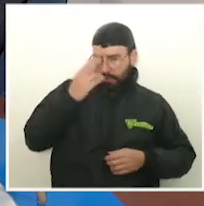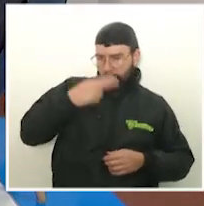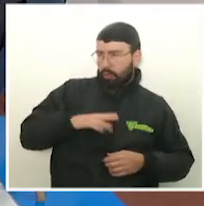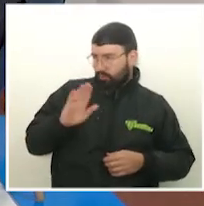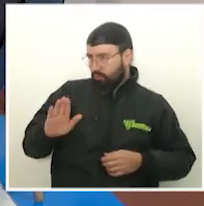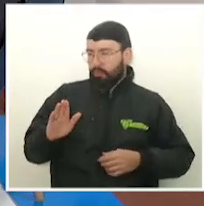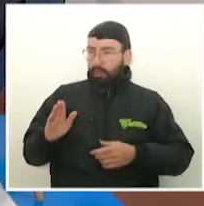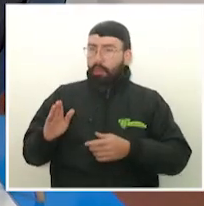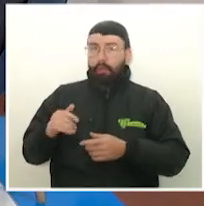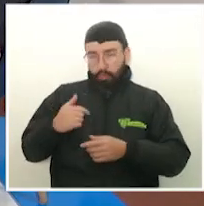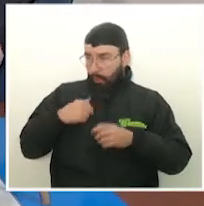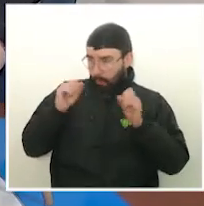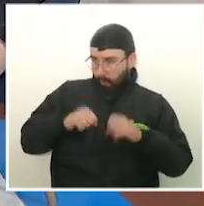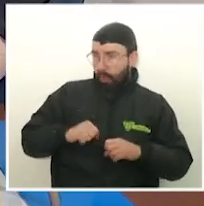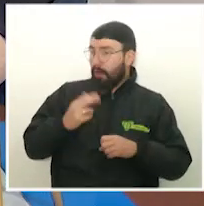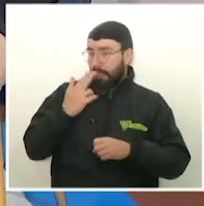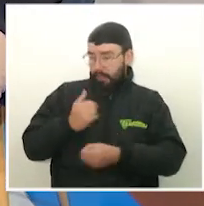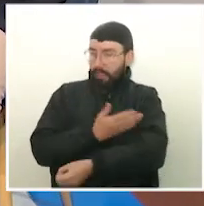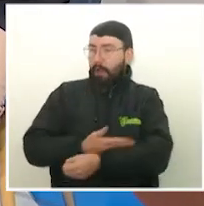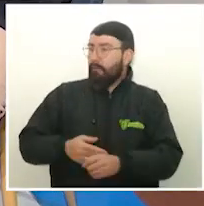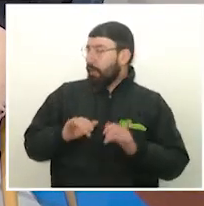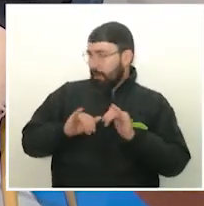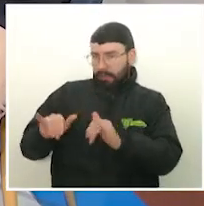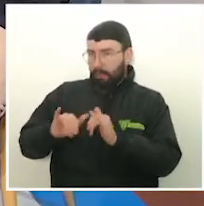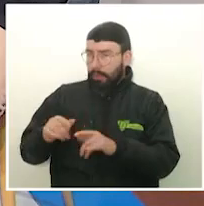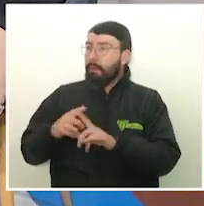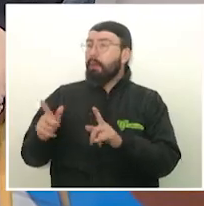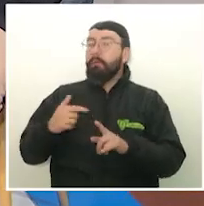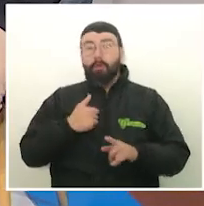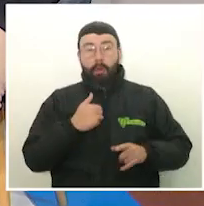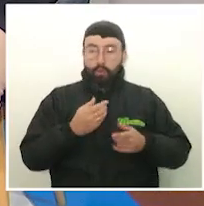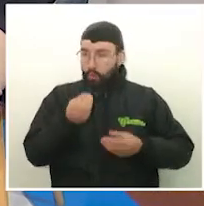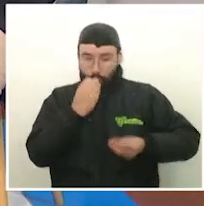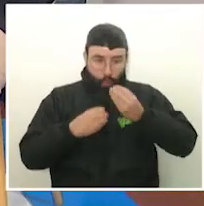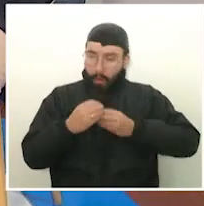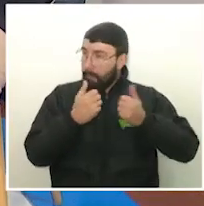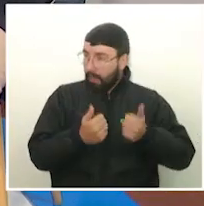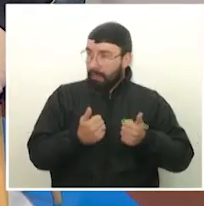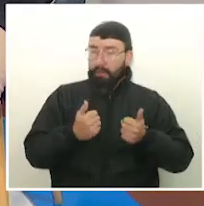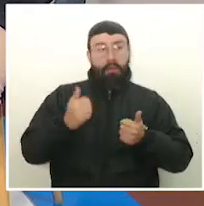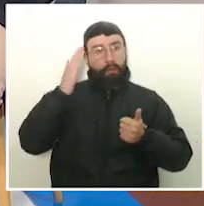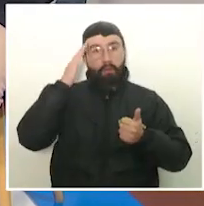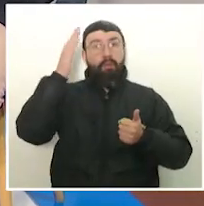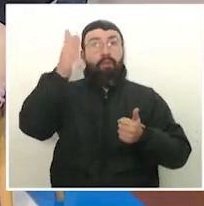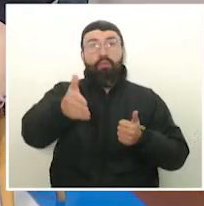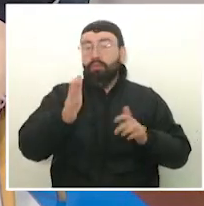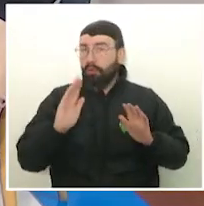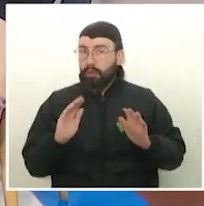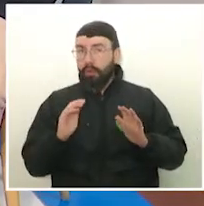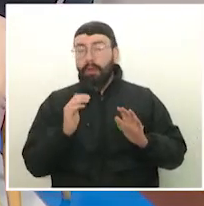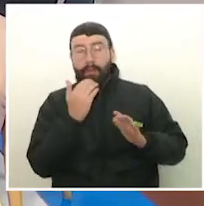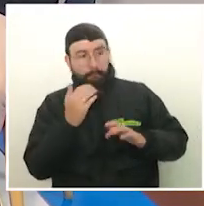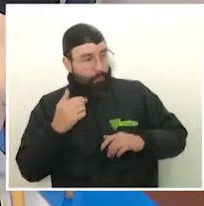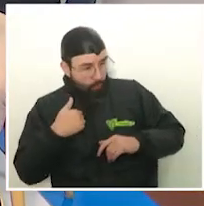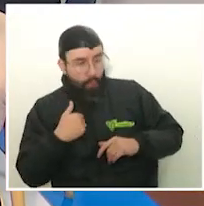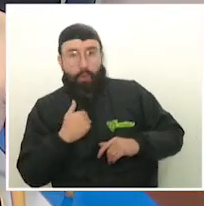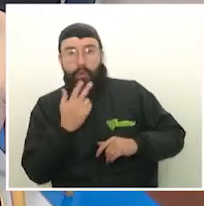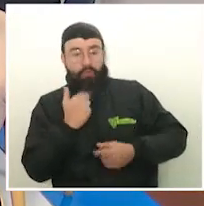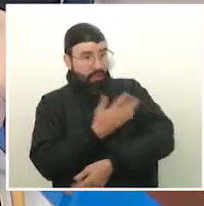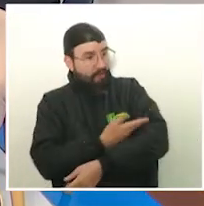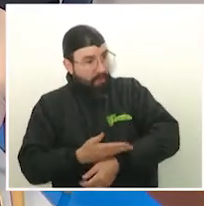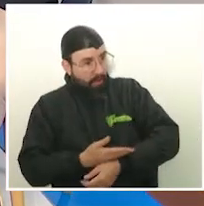depende de cómo me esté alimentando y cómo lleve mi vida. Pues él es diabético, Si yo soy diabético, Santiago es